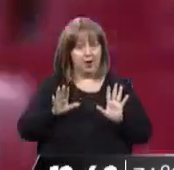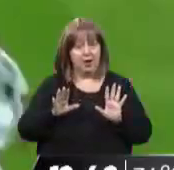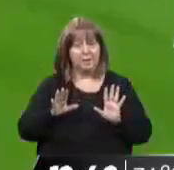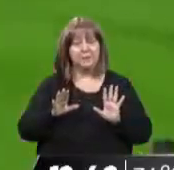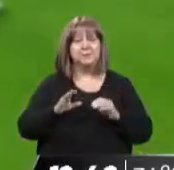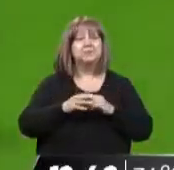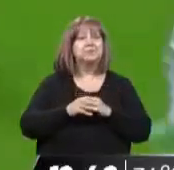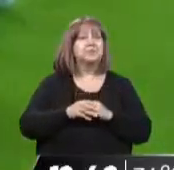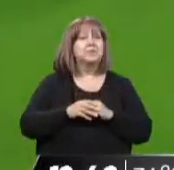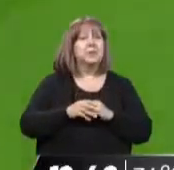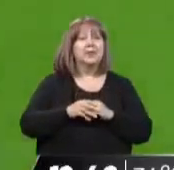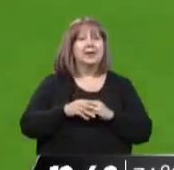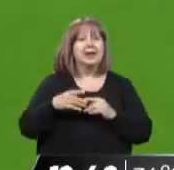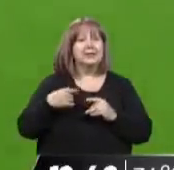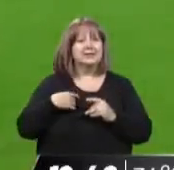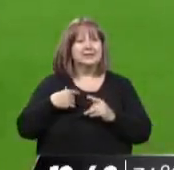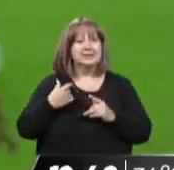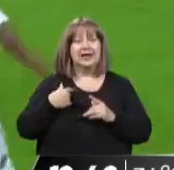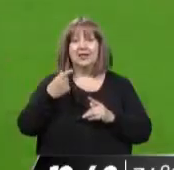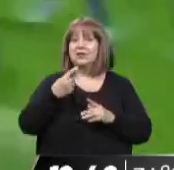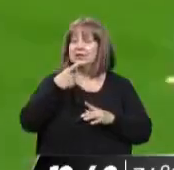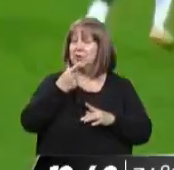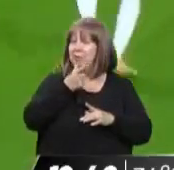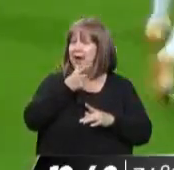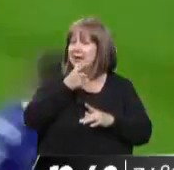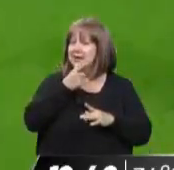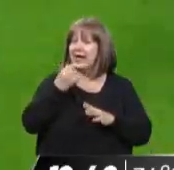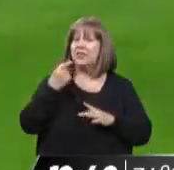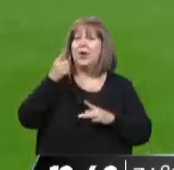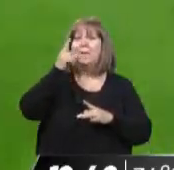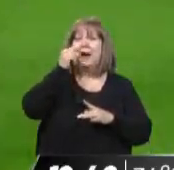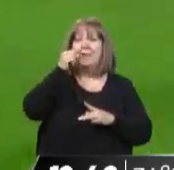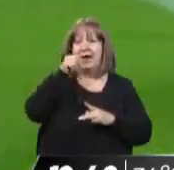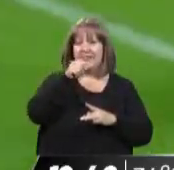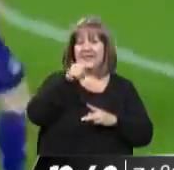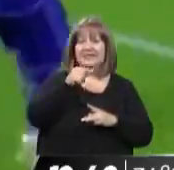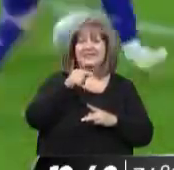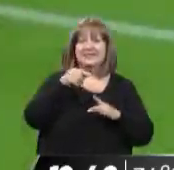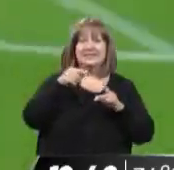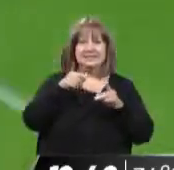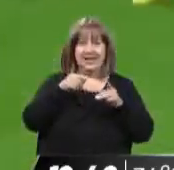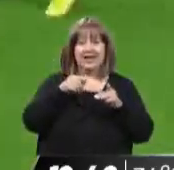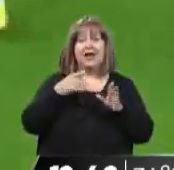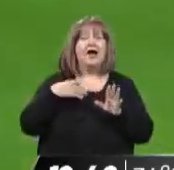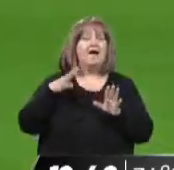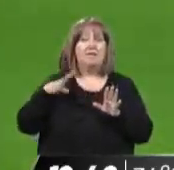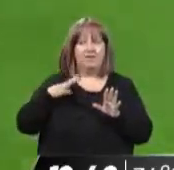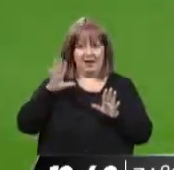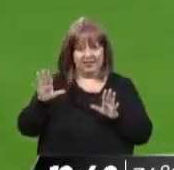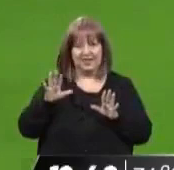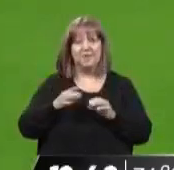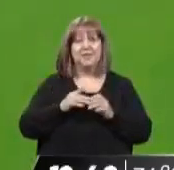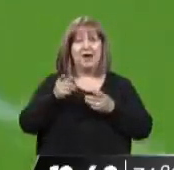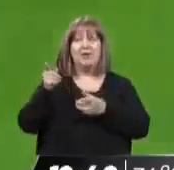proceso previo al 94. Sí. Ay, qué emoción, si no para su papá. Tengo la duda hoy. Si no estuvo, en, al menos entre las alternativas. Tendría que chequearlo, Juliancito. Lo estoy chequeando en